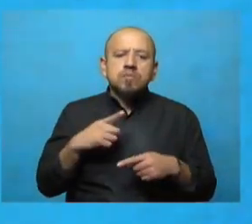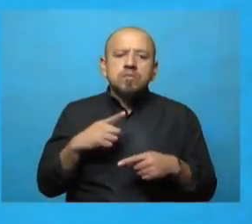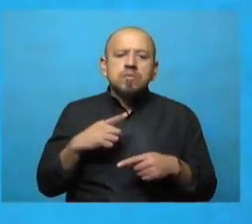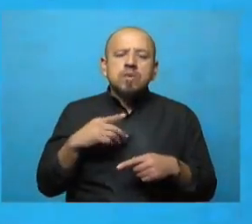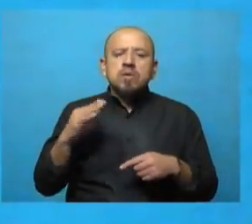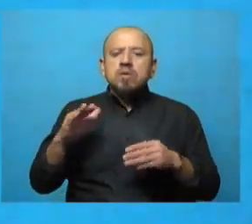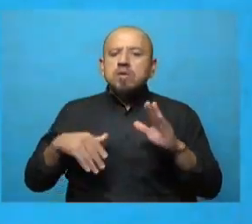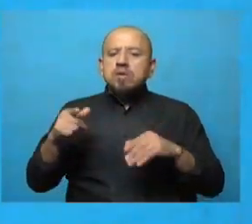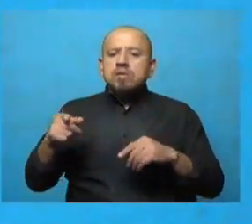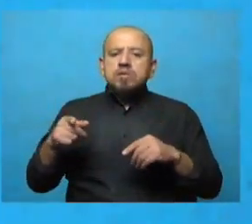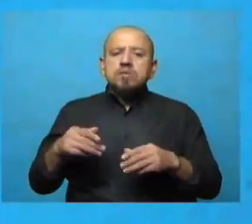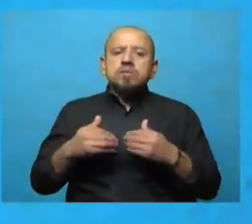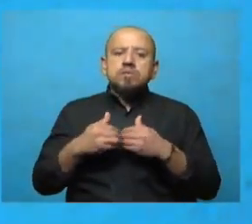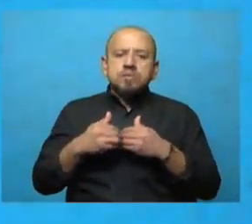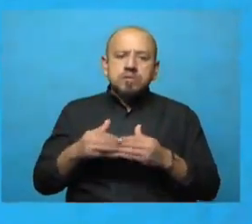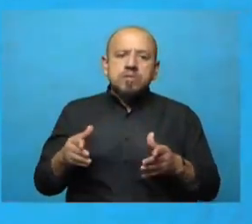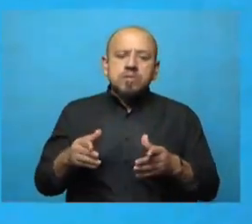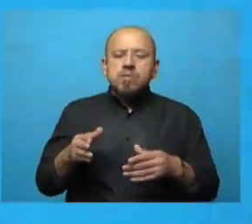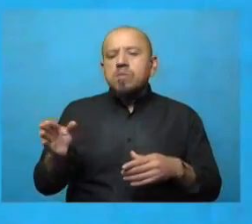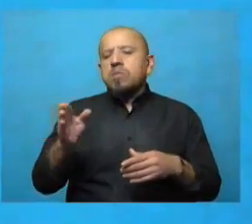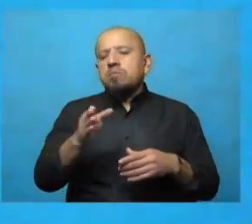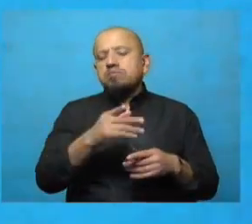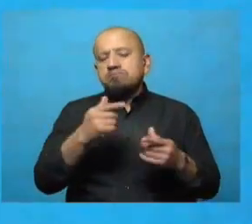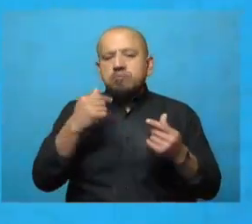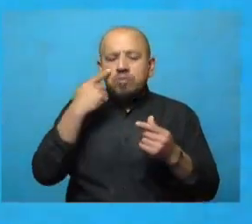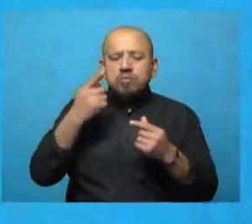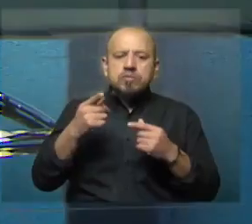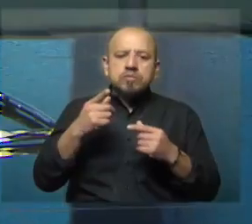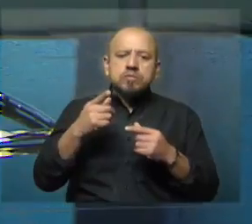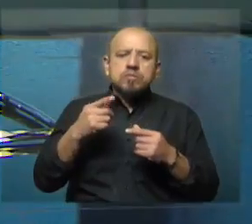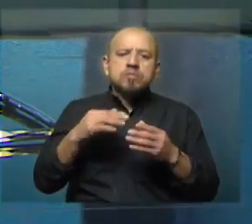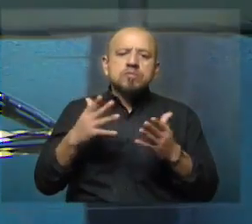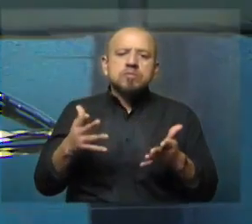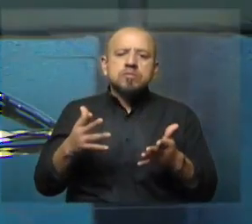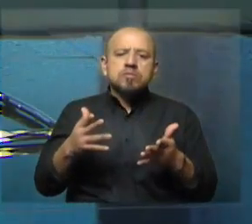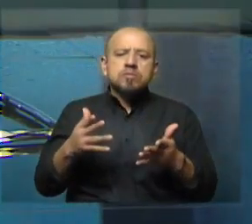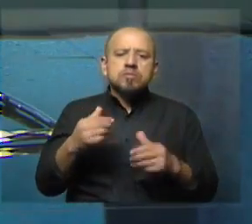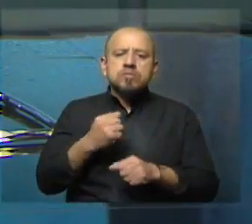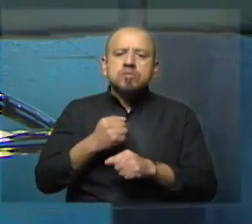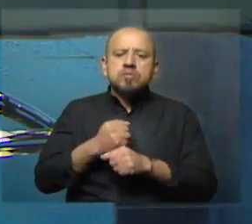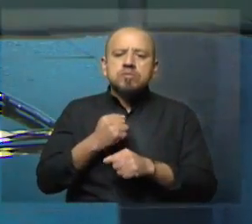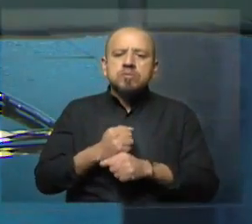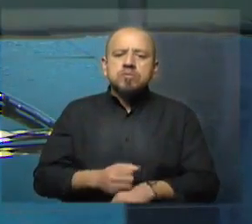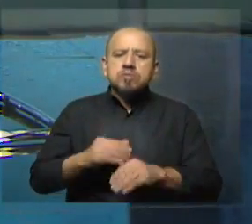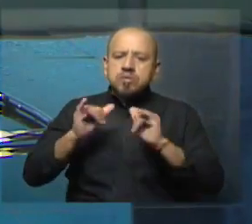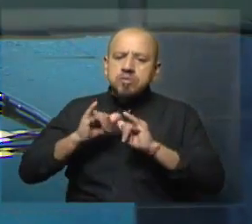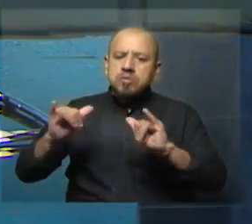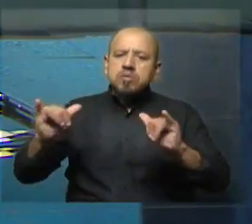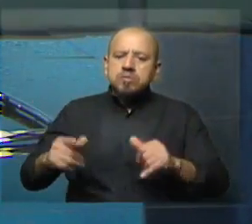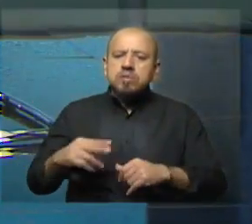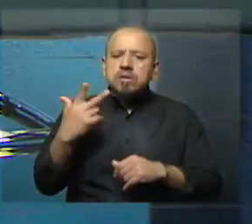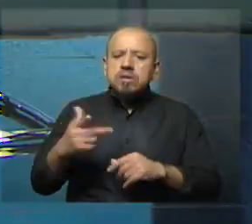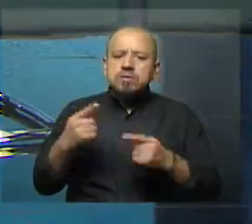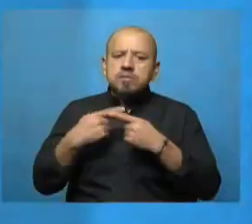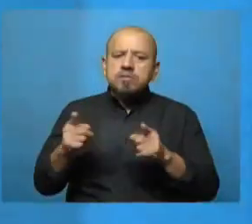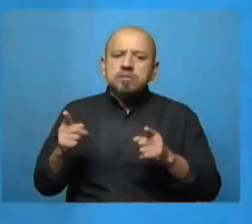que ahí nacen después Los vemos en distintos este trabajos Cómo es precisamente trabajar una campaña para tres candidatos distintos